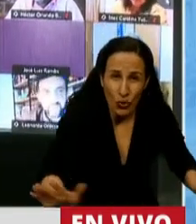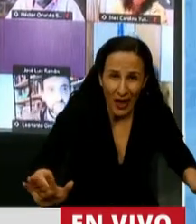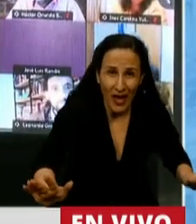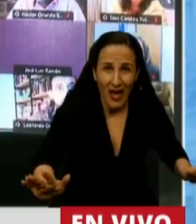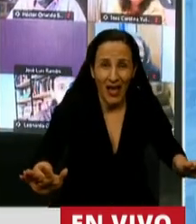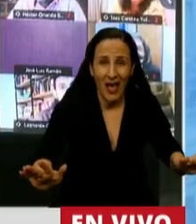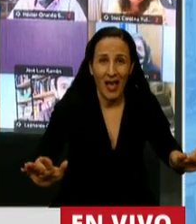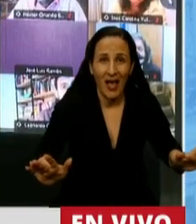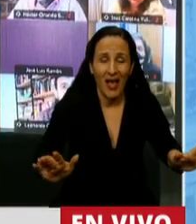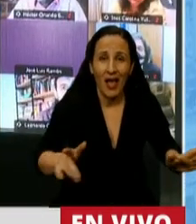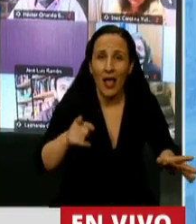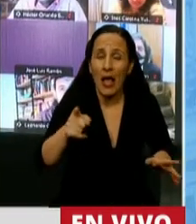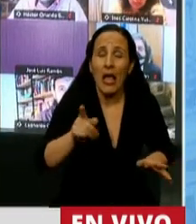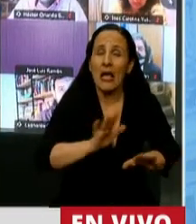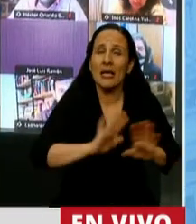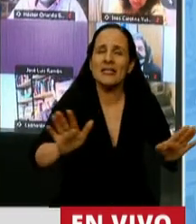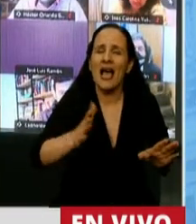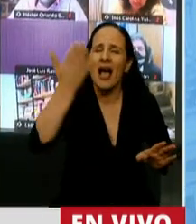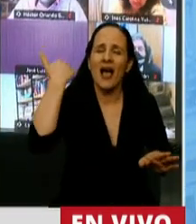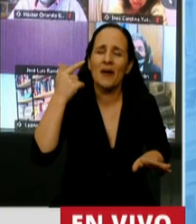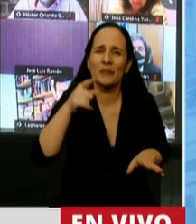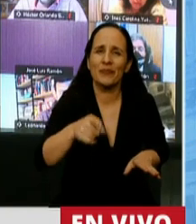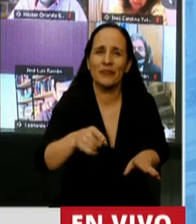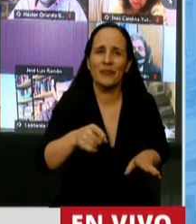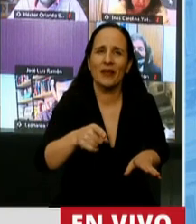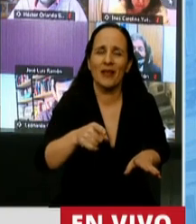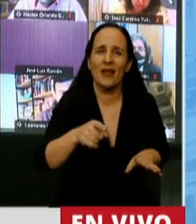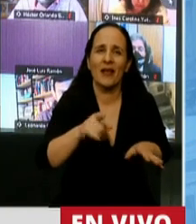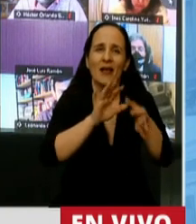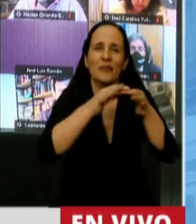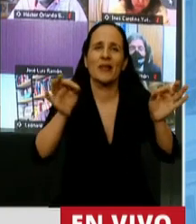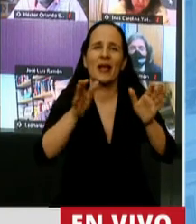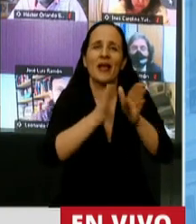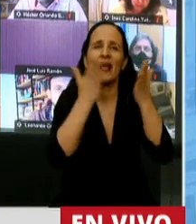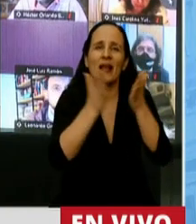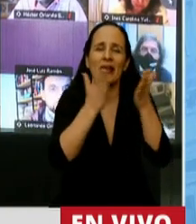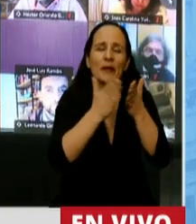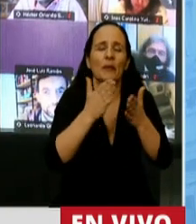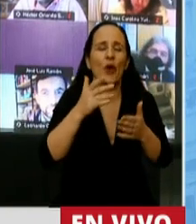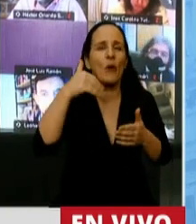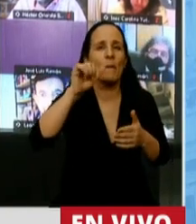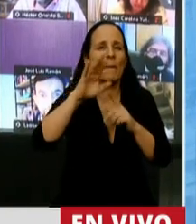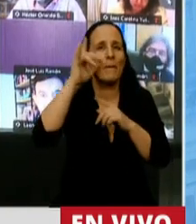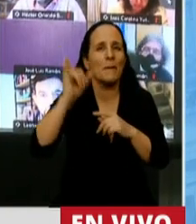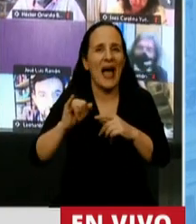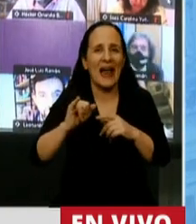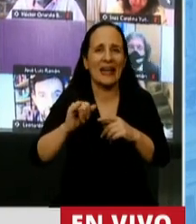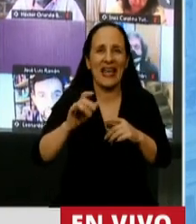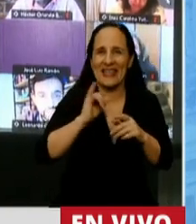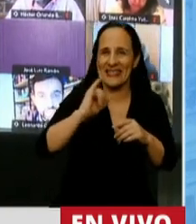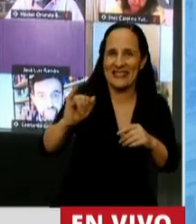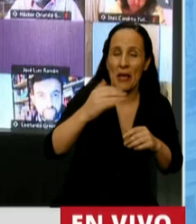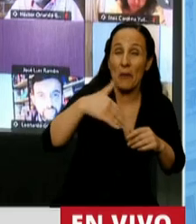nunca más vigente el título de garcía márquez de crónica de una muerte